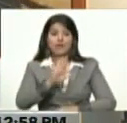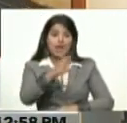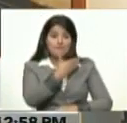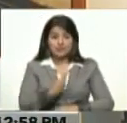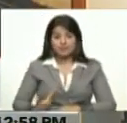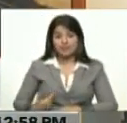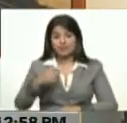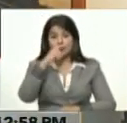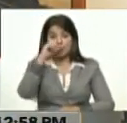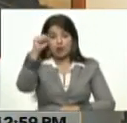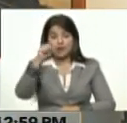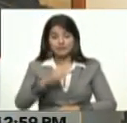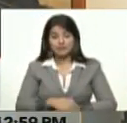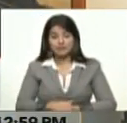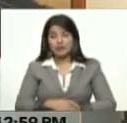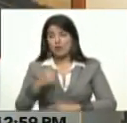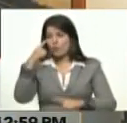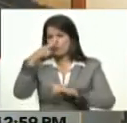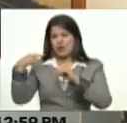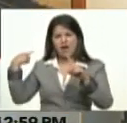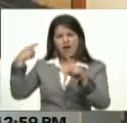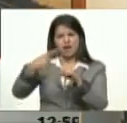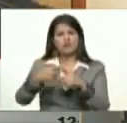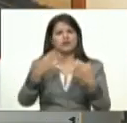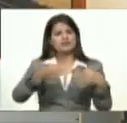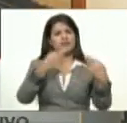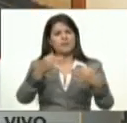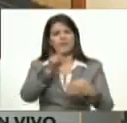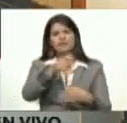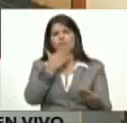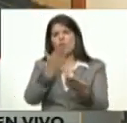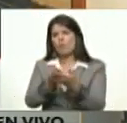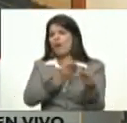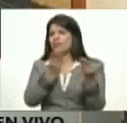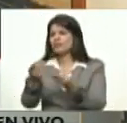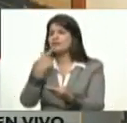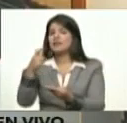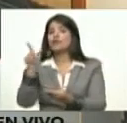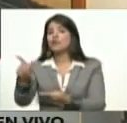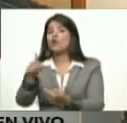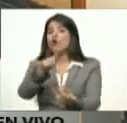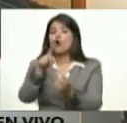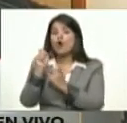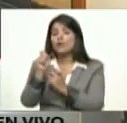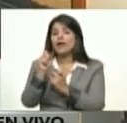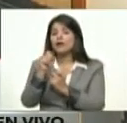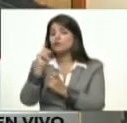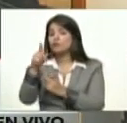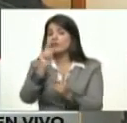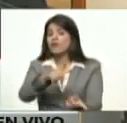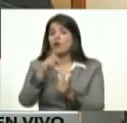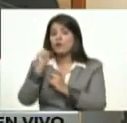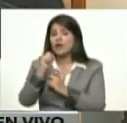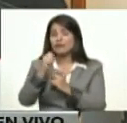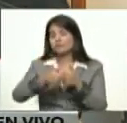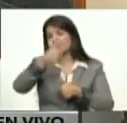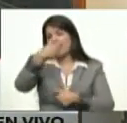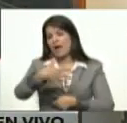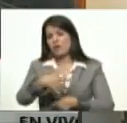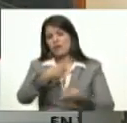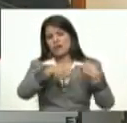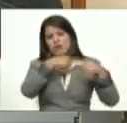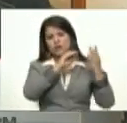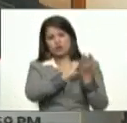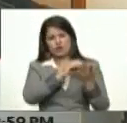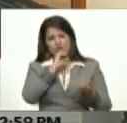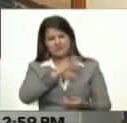Maduro, hace un año le llegaban propuestas de impuestos absolutamente regresivos. Le